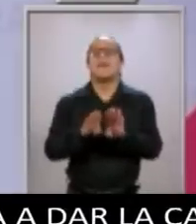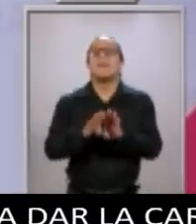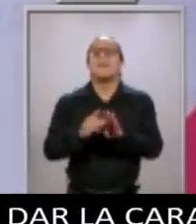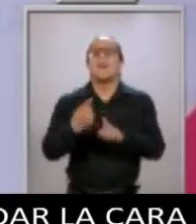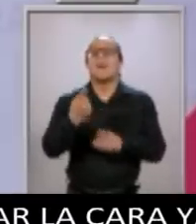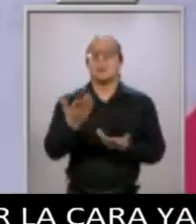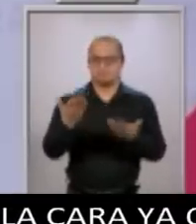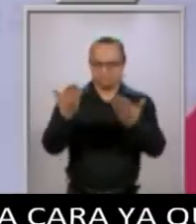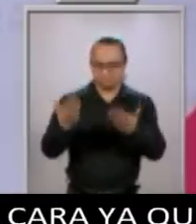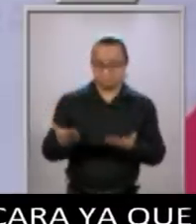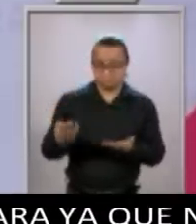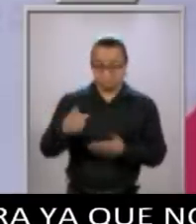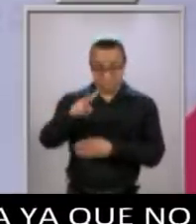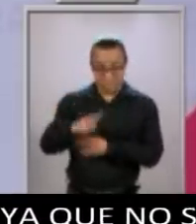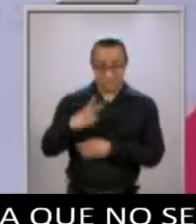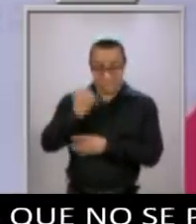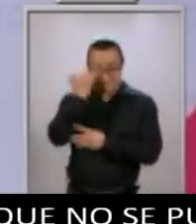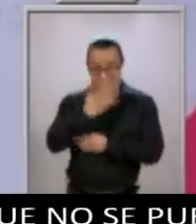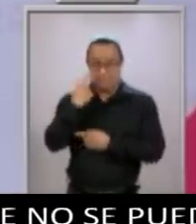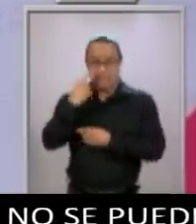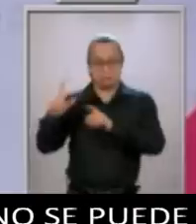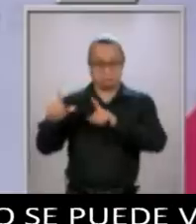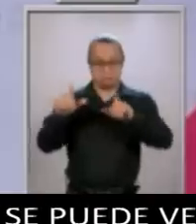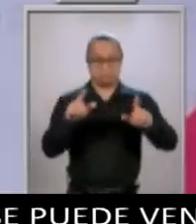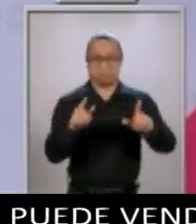tienes para ese